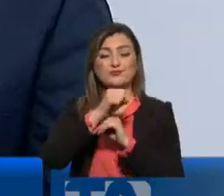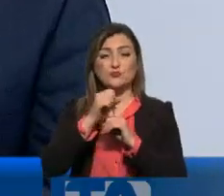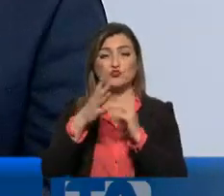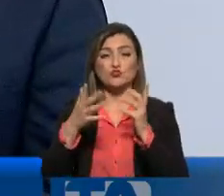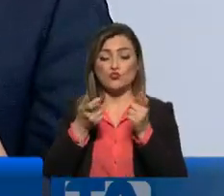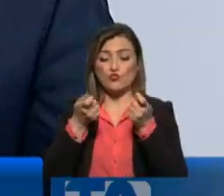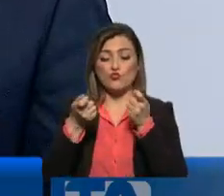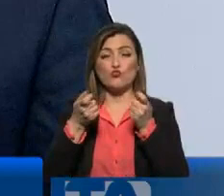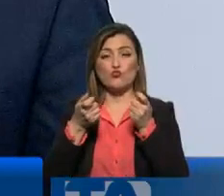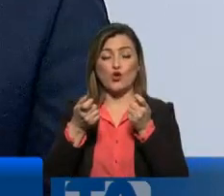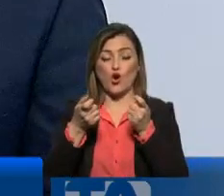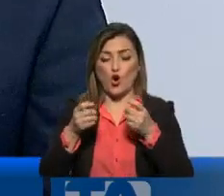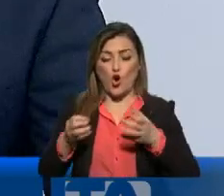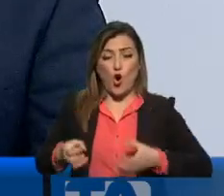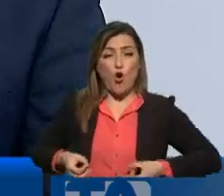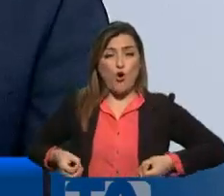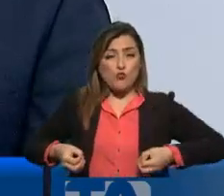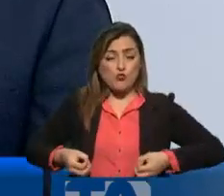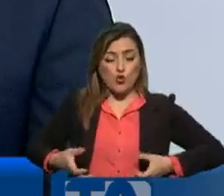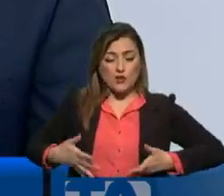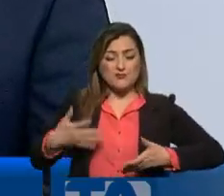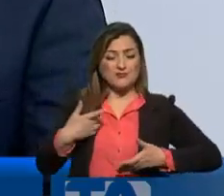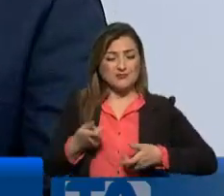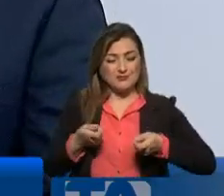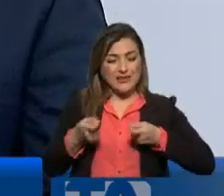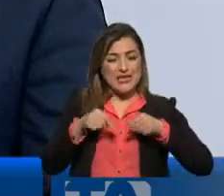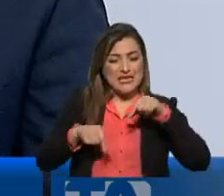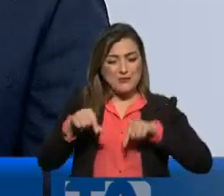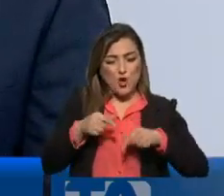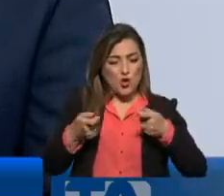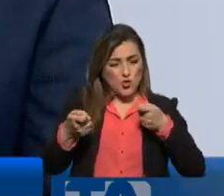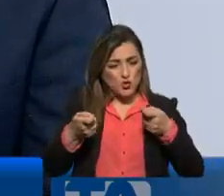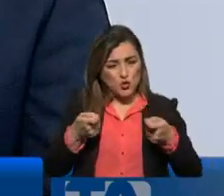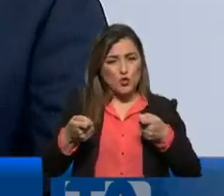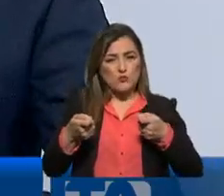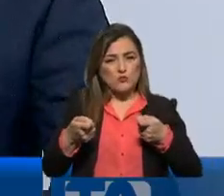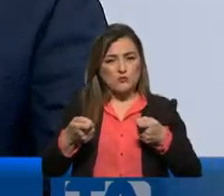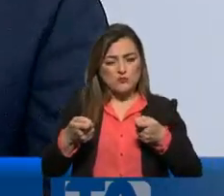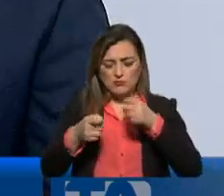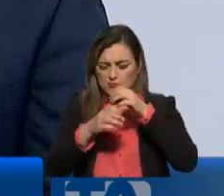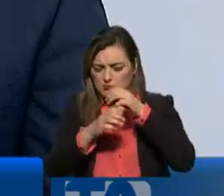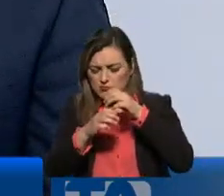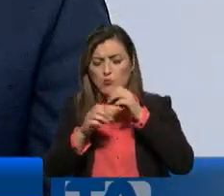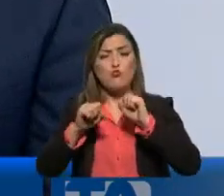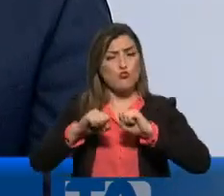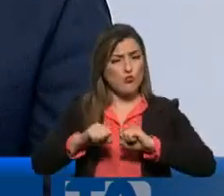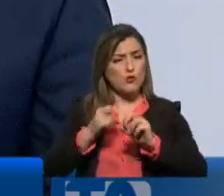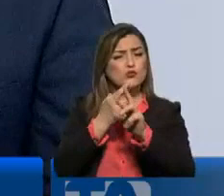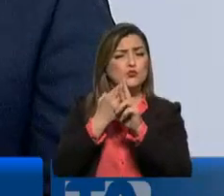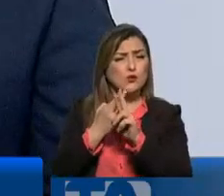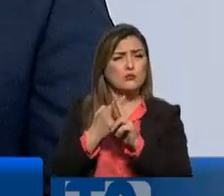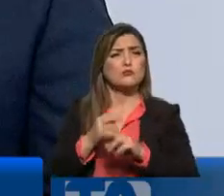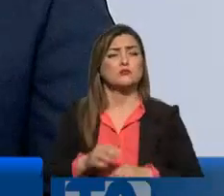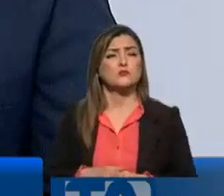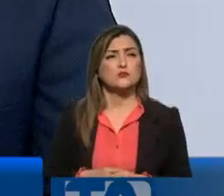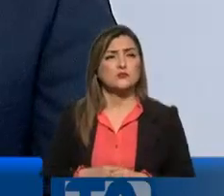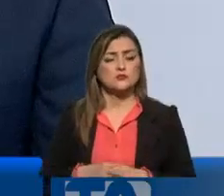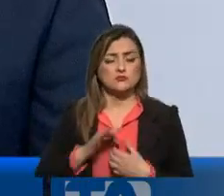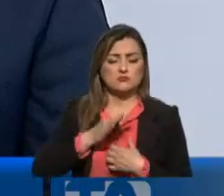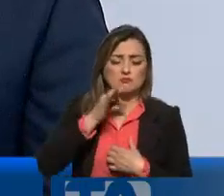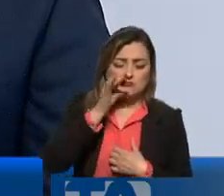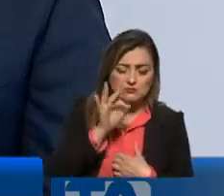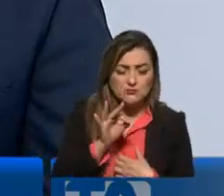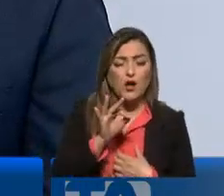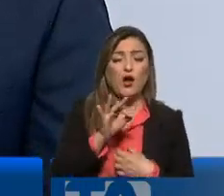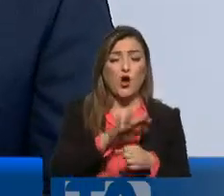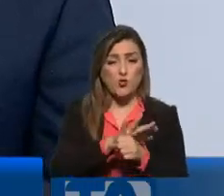la regulación de las hormonas del organismo de una persona, existe evidencia de que además puede traer consecuencias luego de la infección,